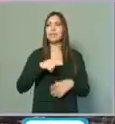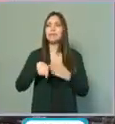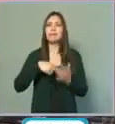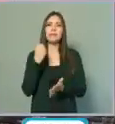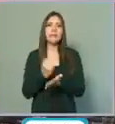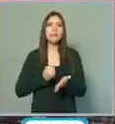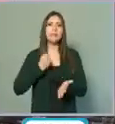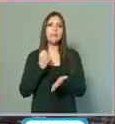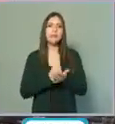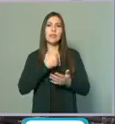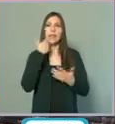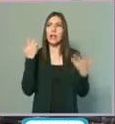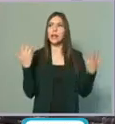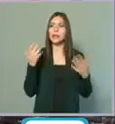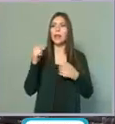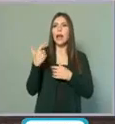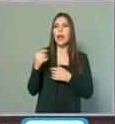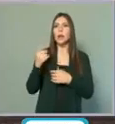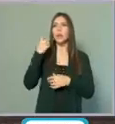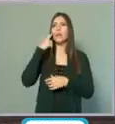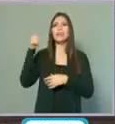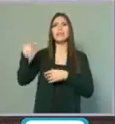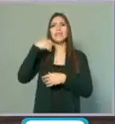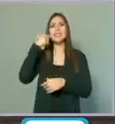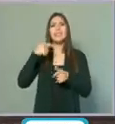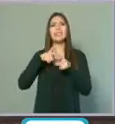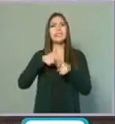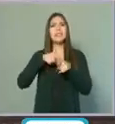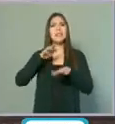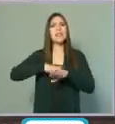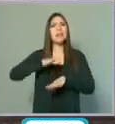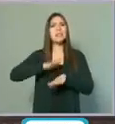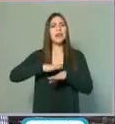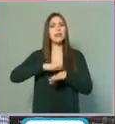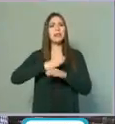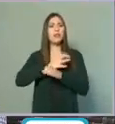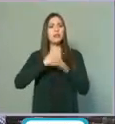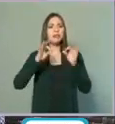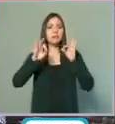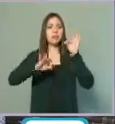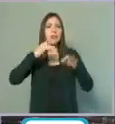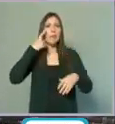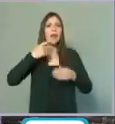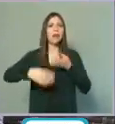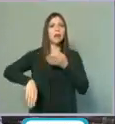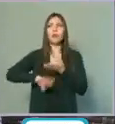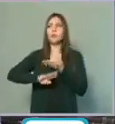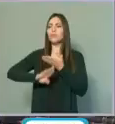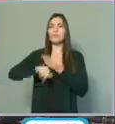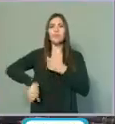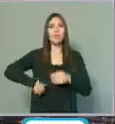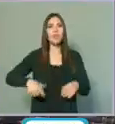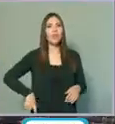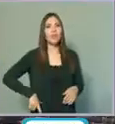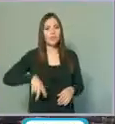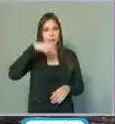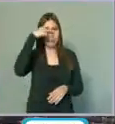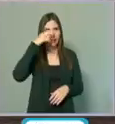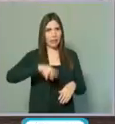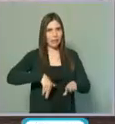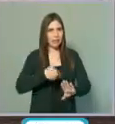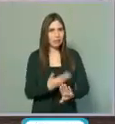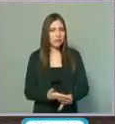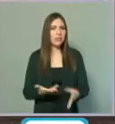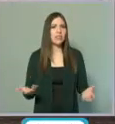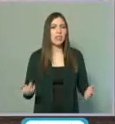de nuestro gobierno por algunos puntos que pues no le parecen o que quisiera que se solucionaran de la mejor manera o a